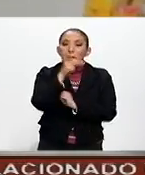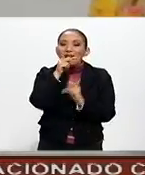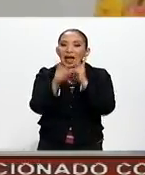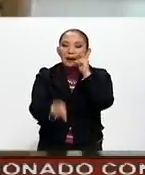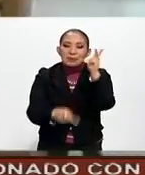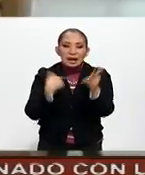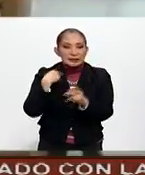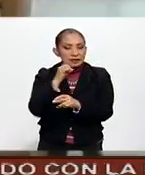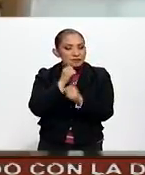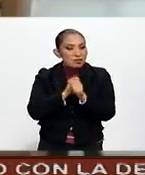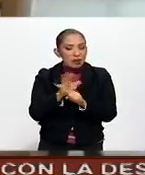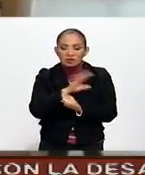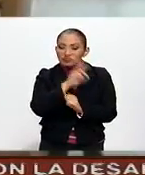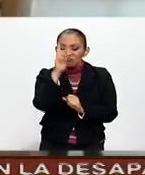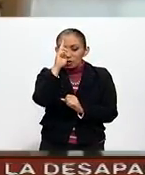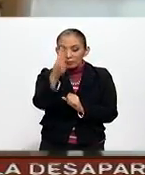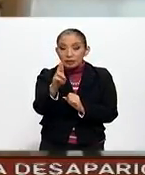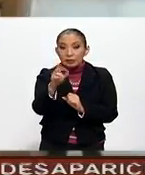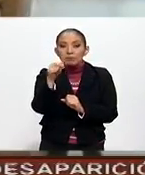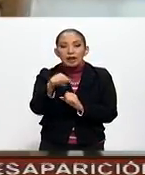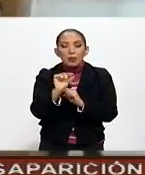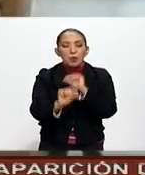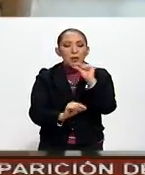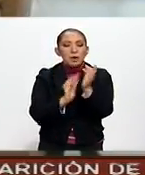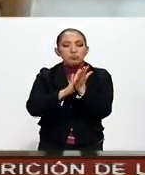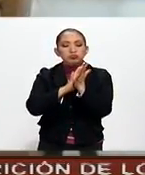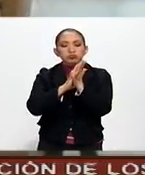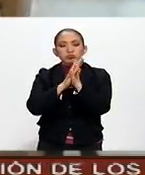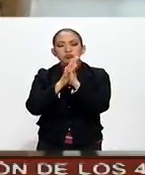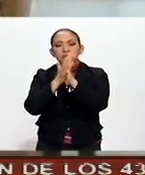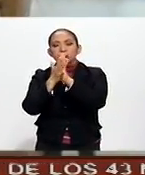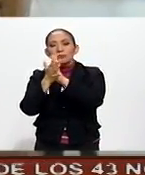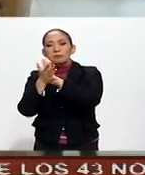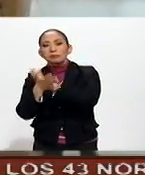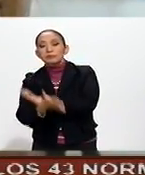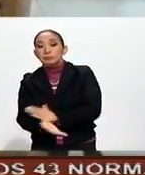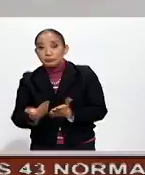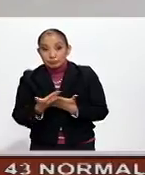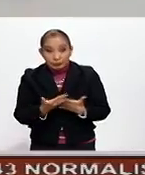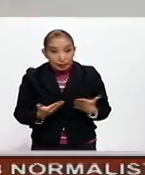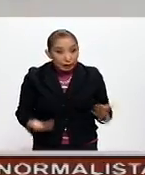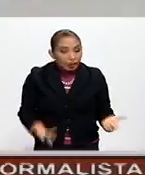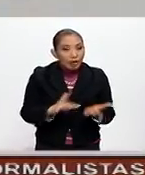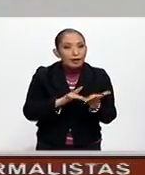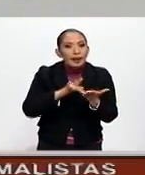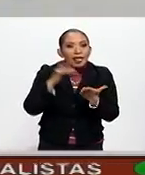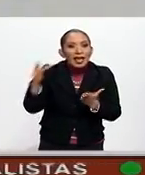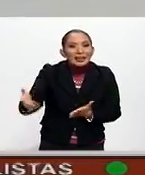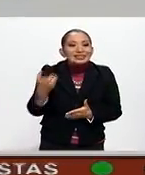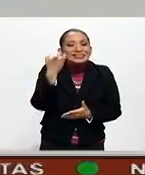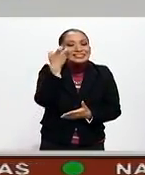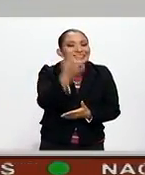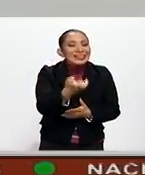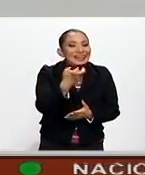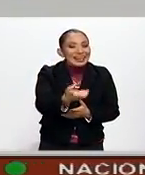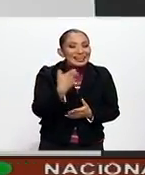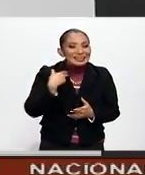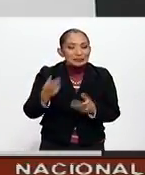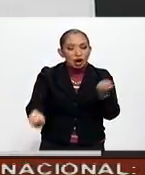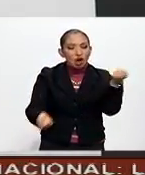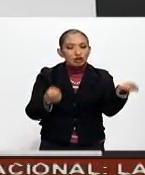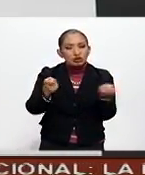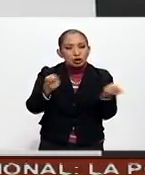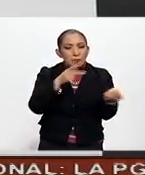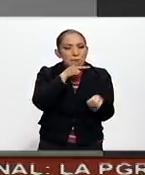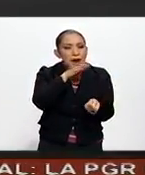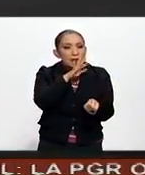O palabras, por ejemplo. Pero esto ha ido evolucionando hoy día y hoy día, gracias a estas herramientas de control